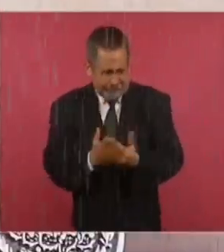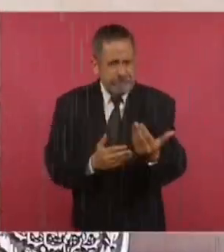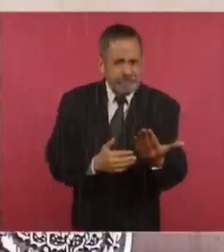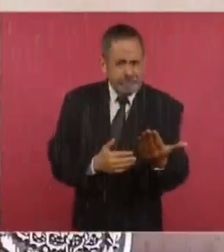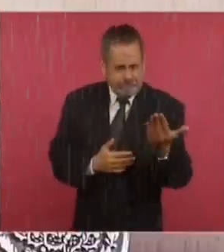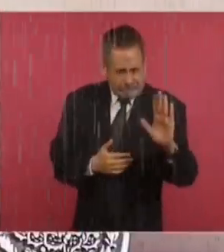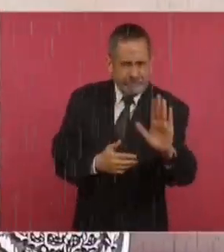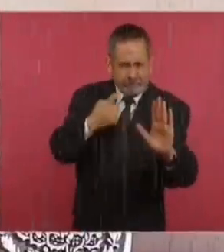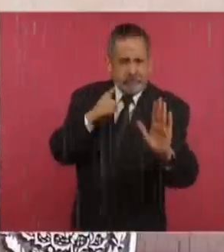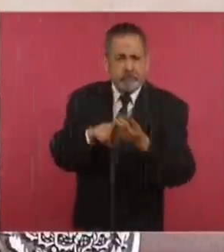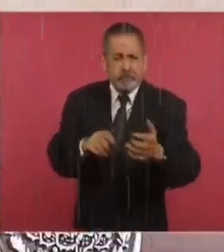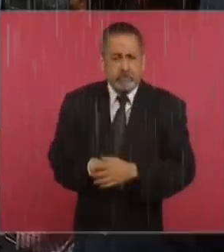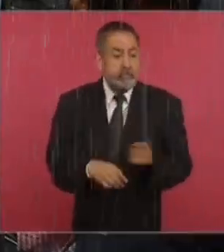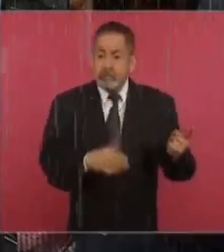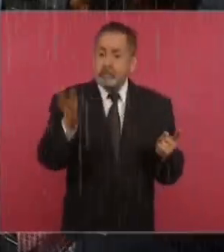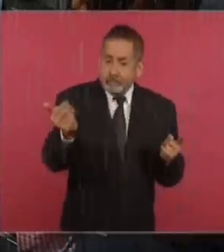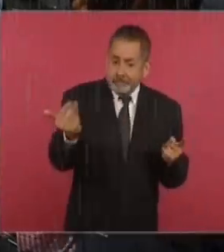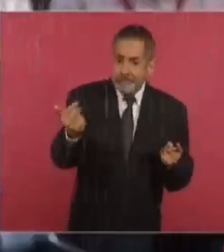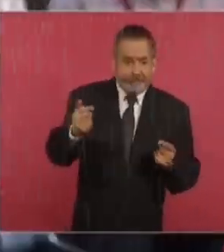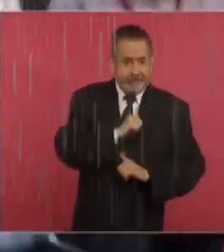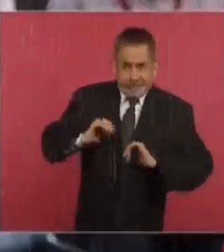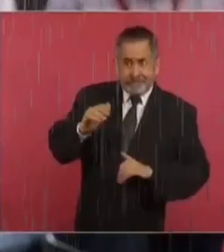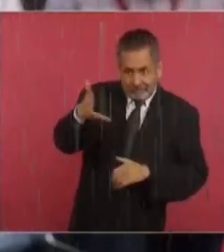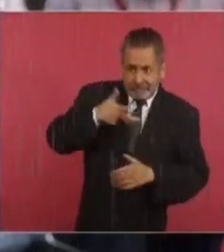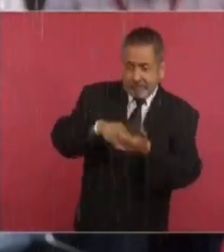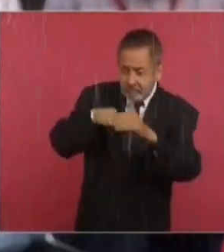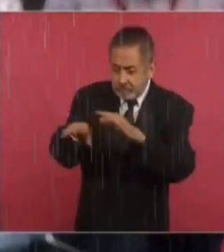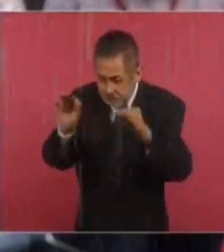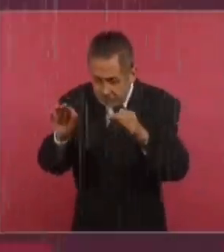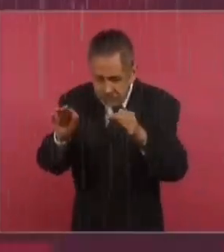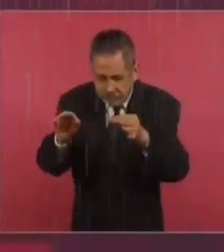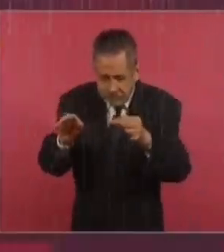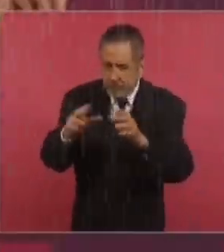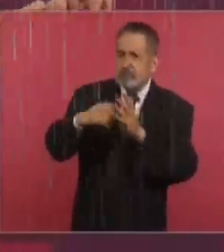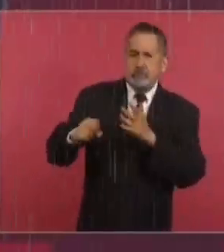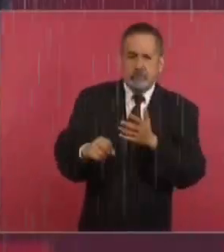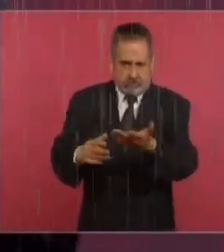pruebas que presenten encontraron ellos